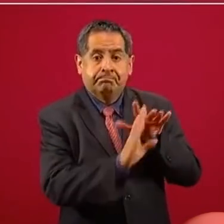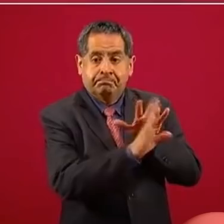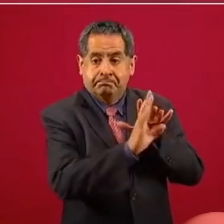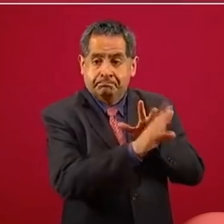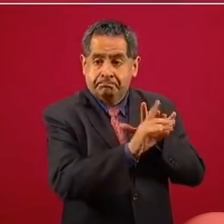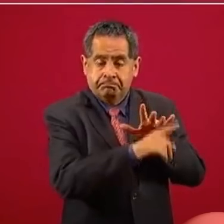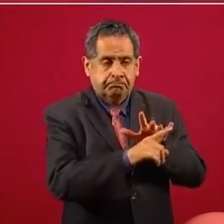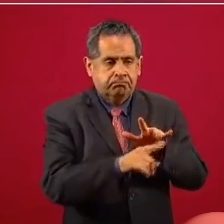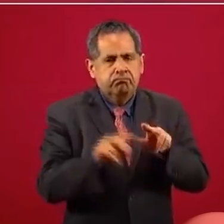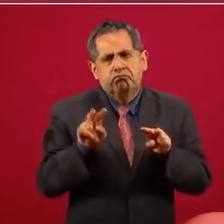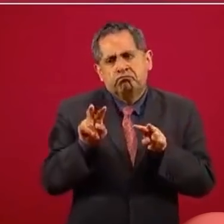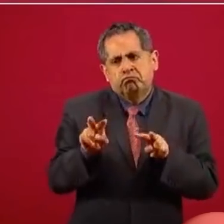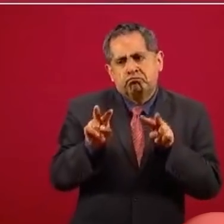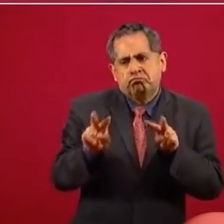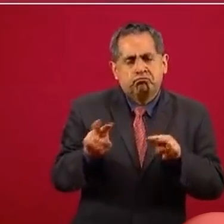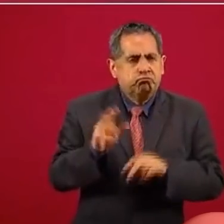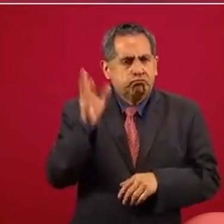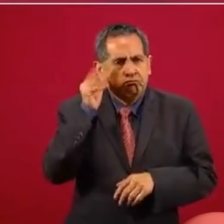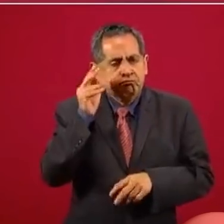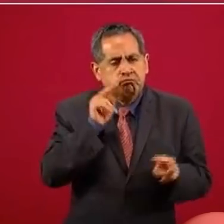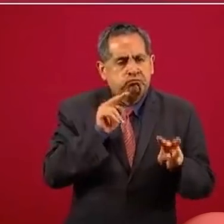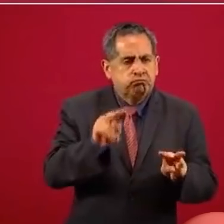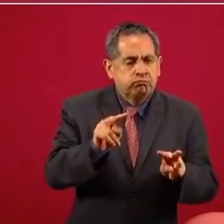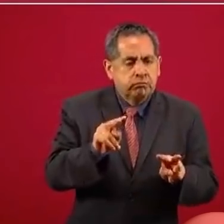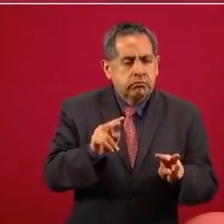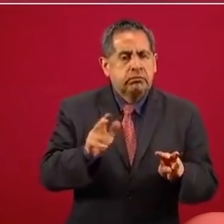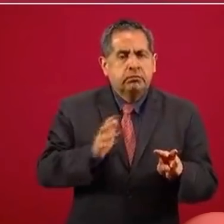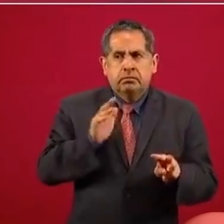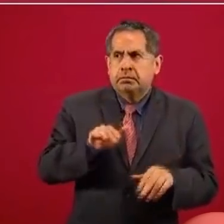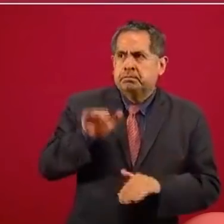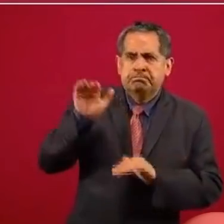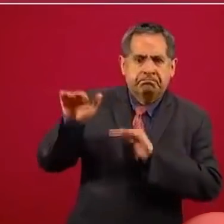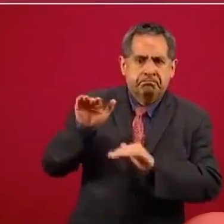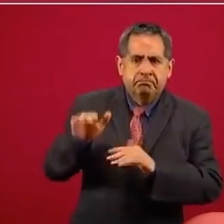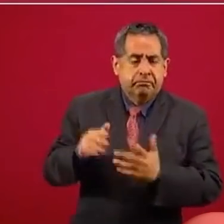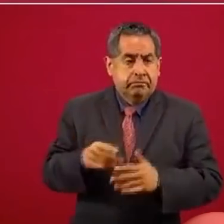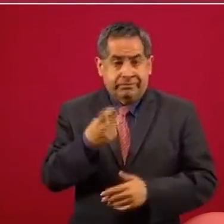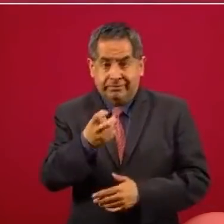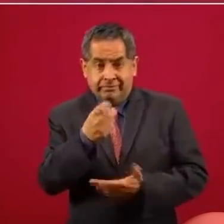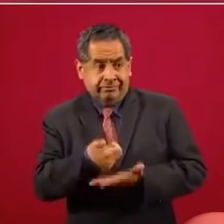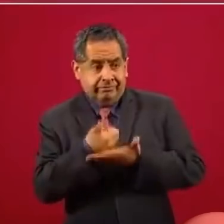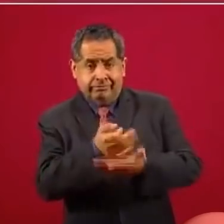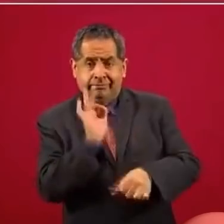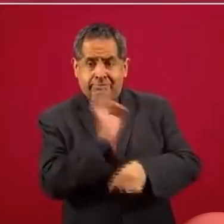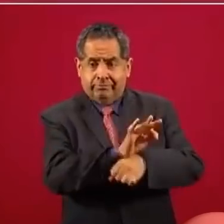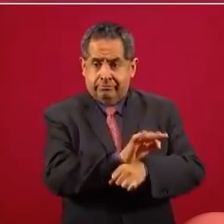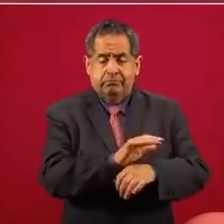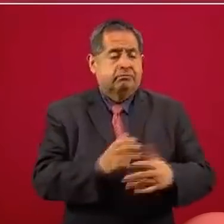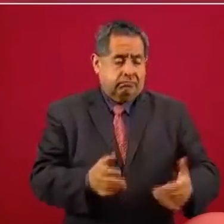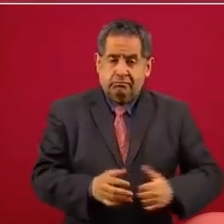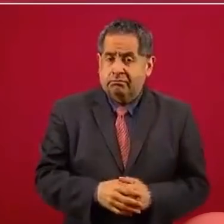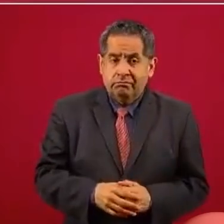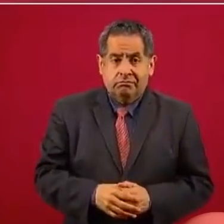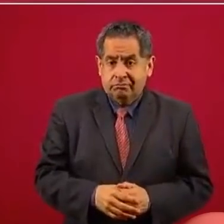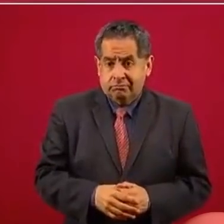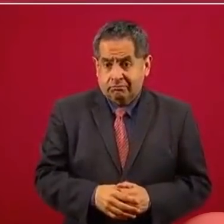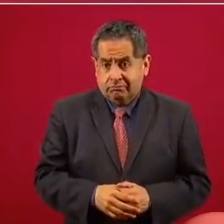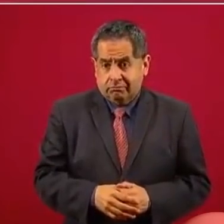están escuchando muchos, ya lo que estás haciendo ayuda, porque